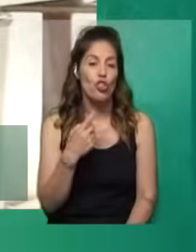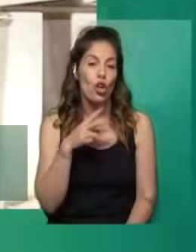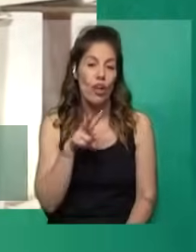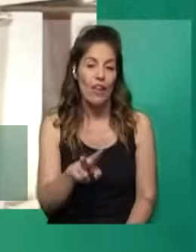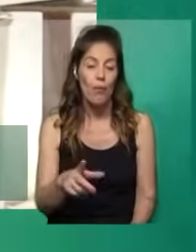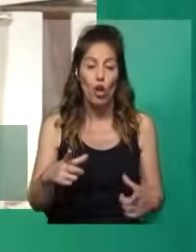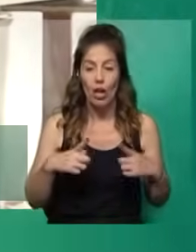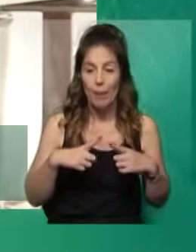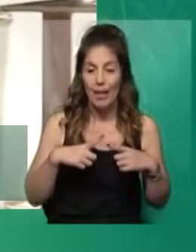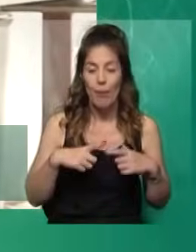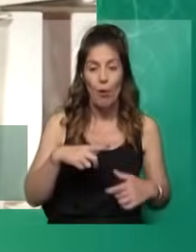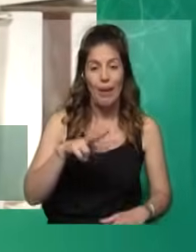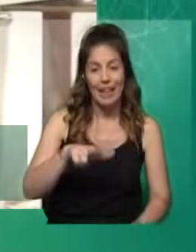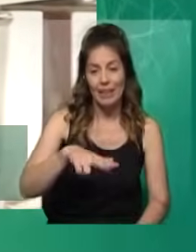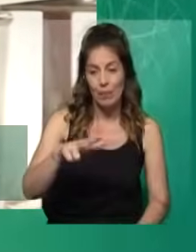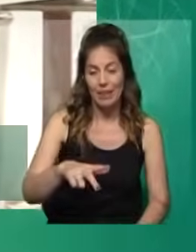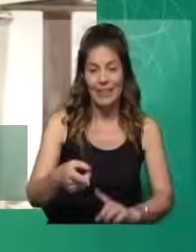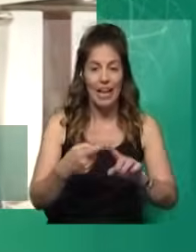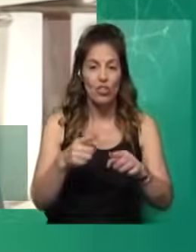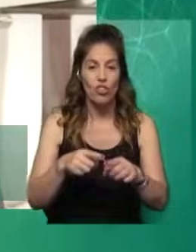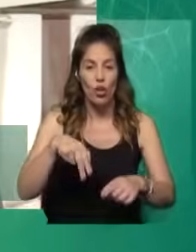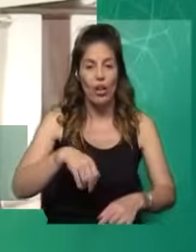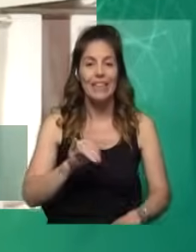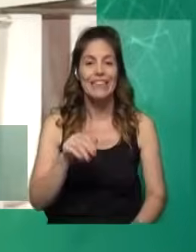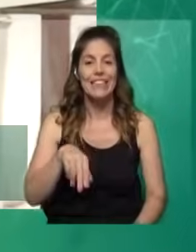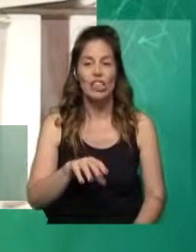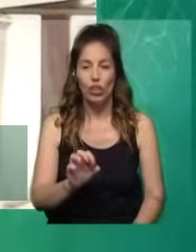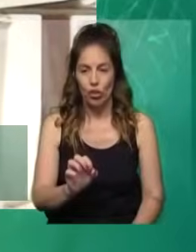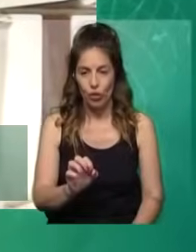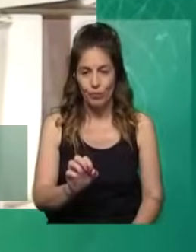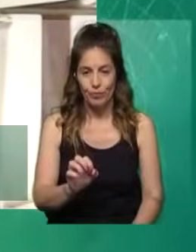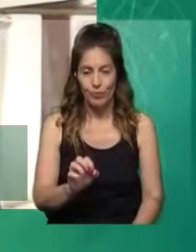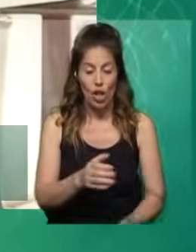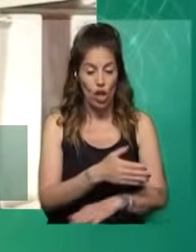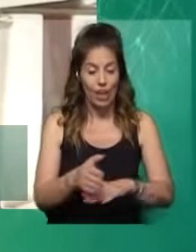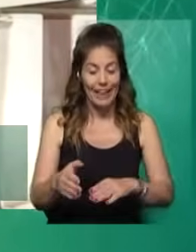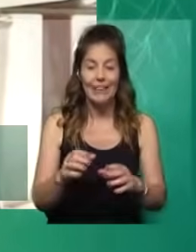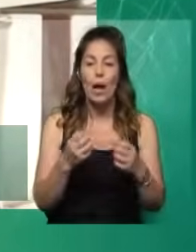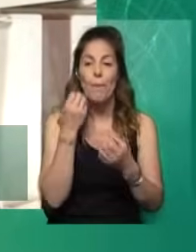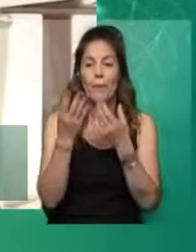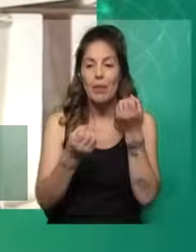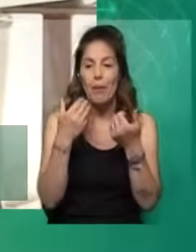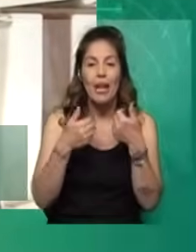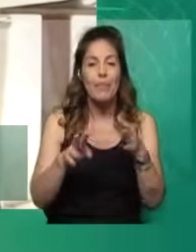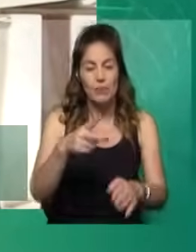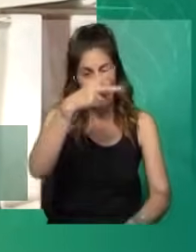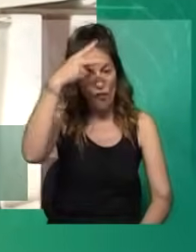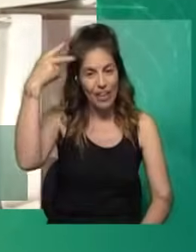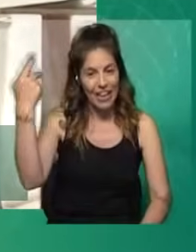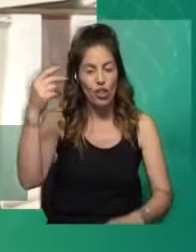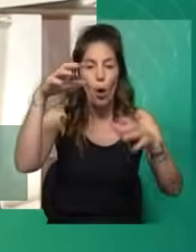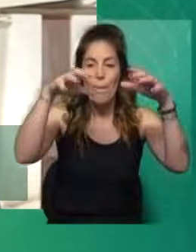para el trimestre asociado sobre todo al fenómeno del niño es que lo que resta de la primavera y el principio del verano las